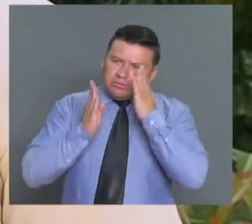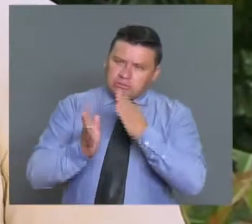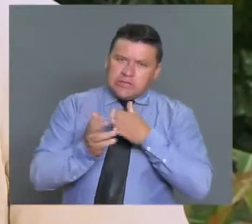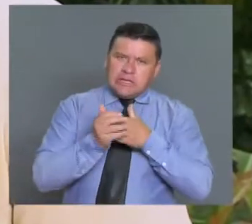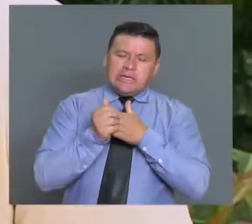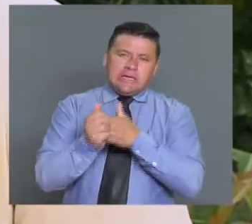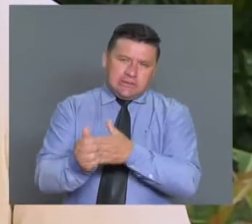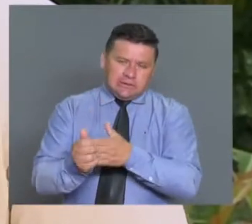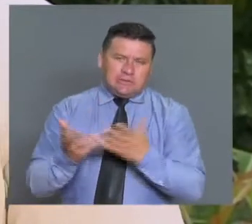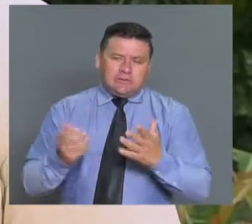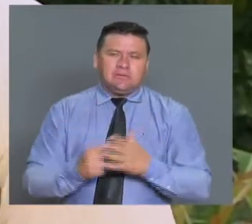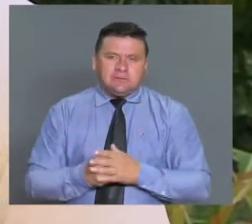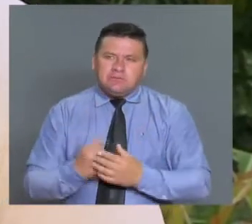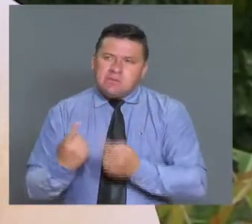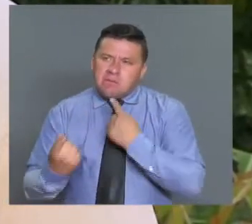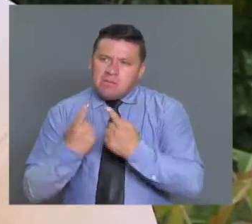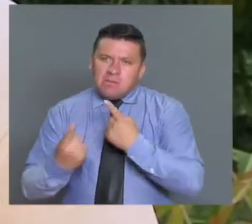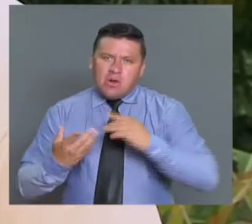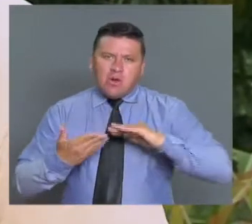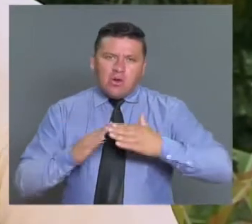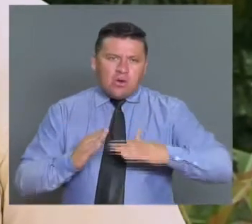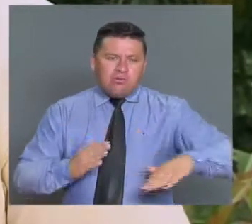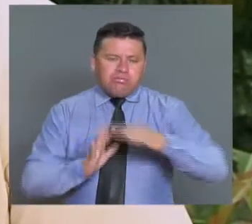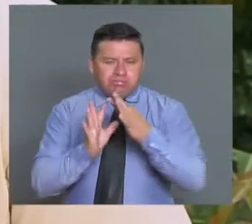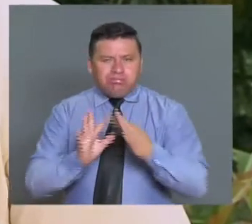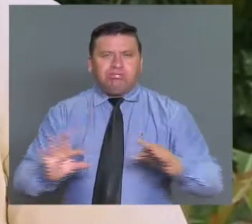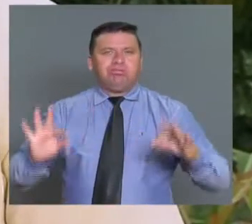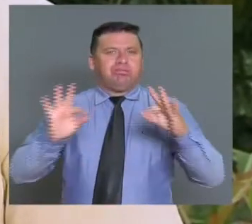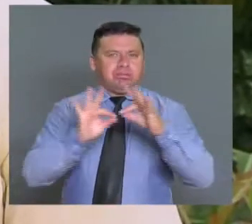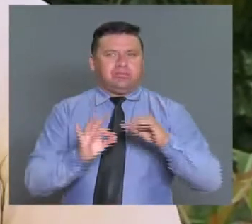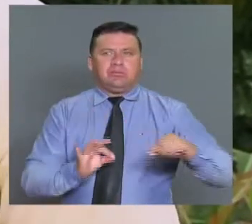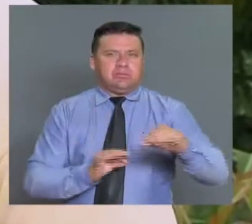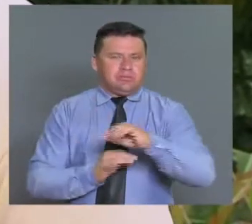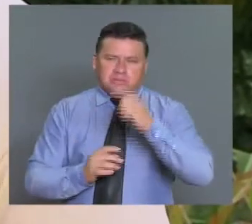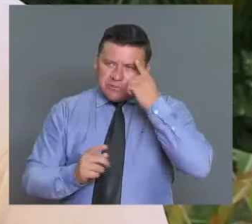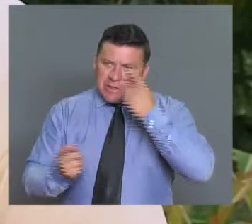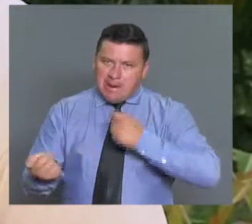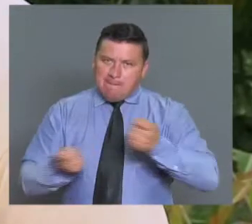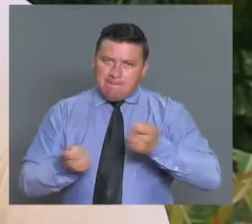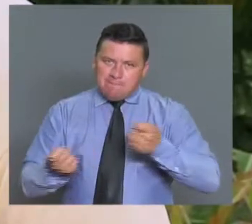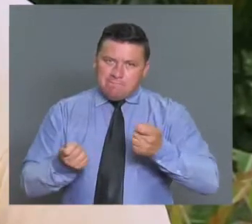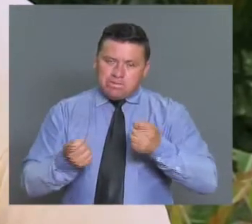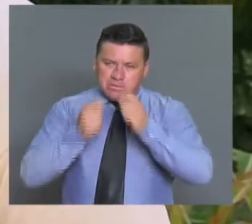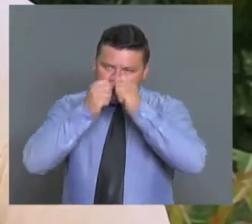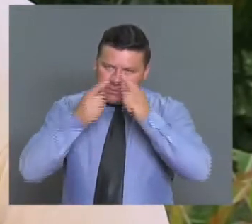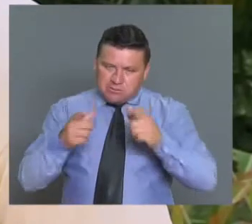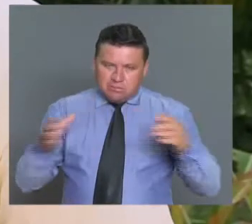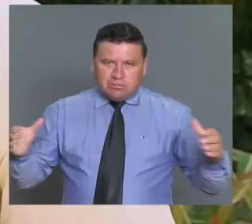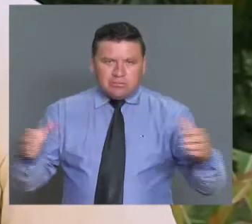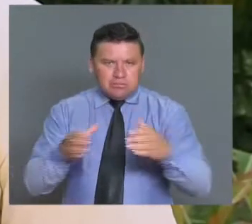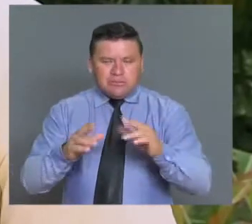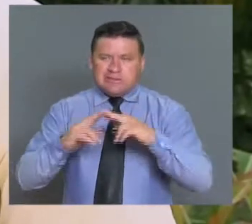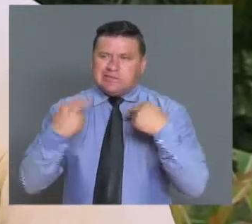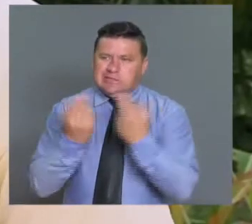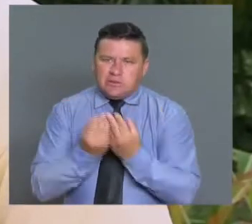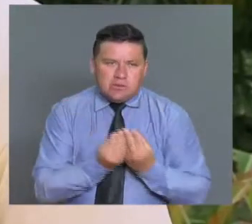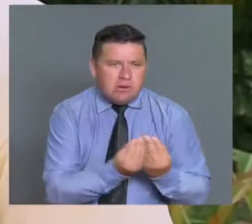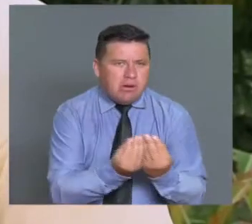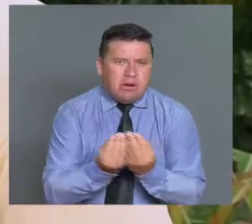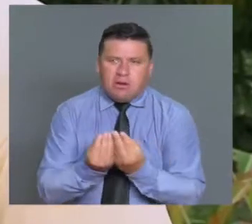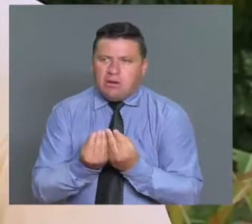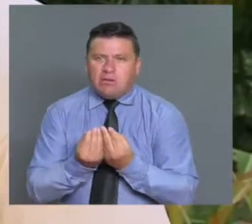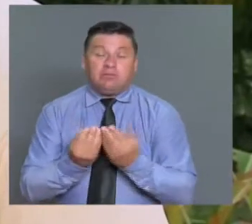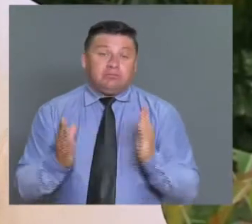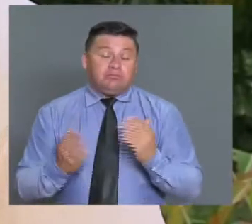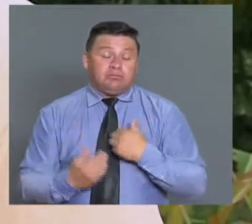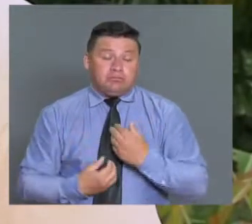guiar, de hablar con las comunidades de la importancia pues del manejo de lo público, de reunirnos con ellas